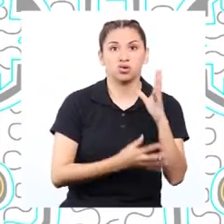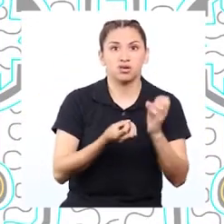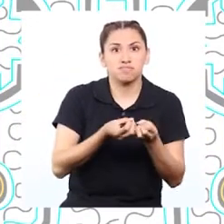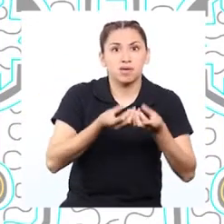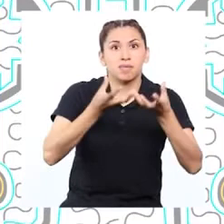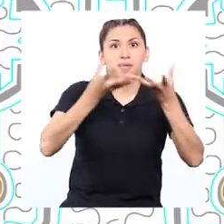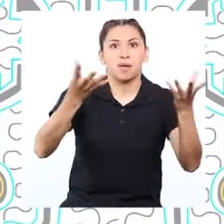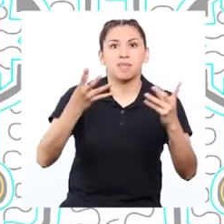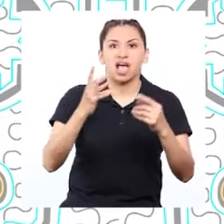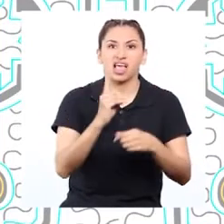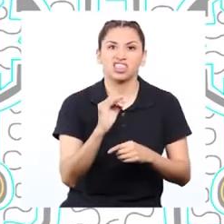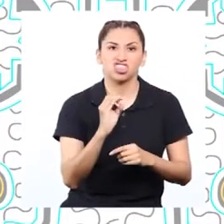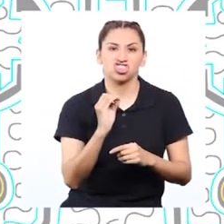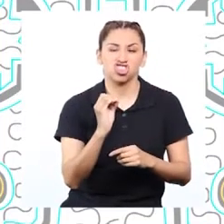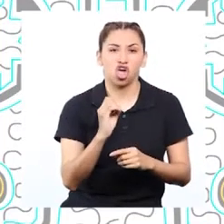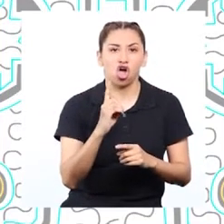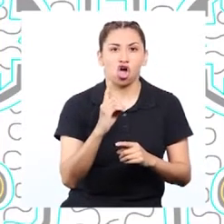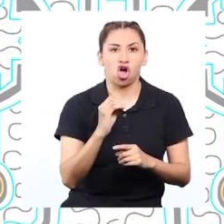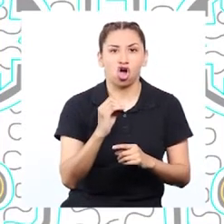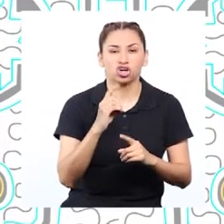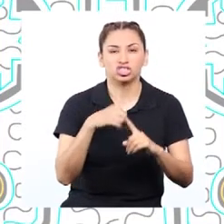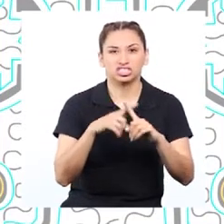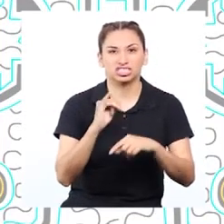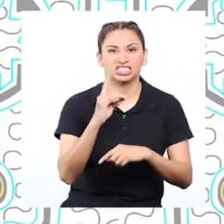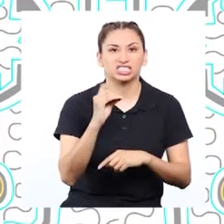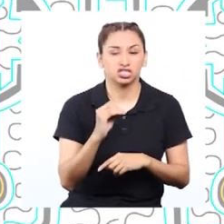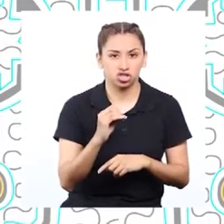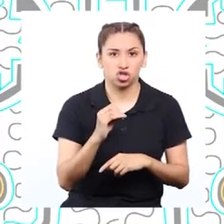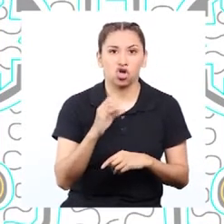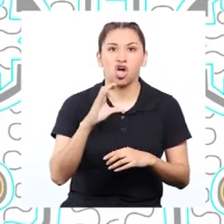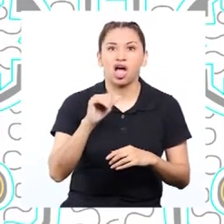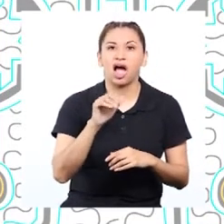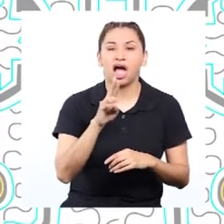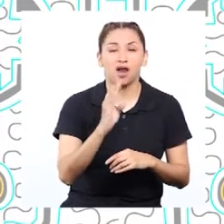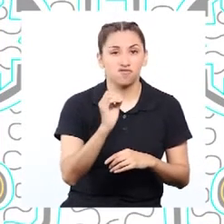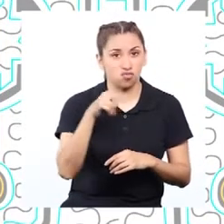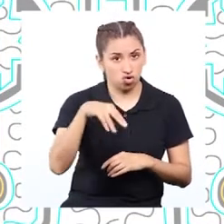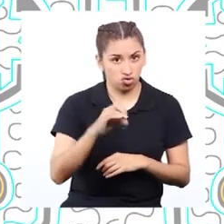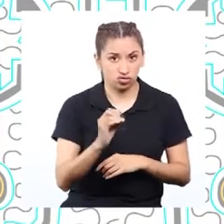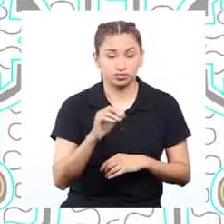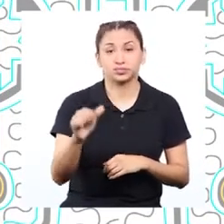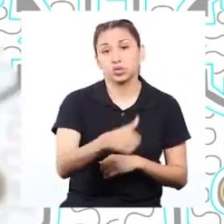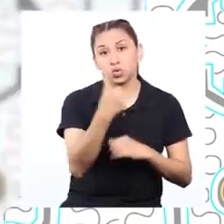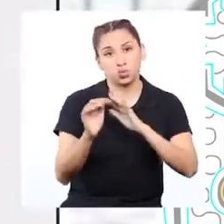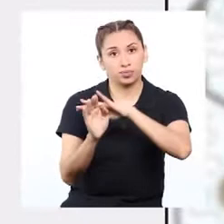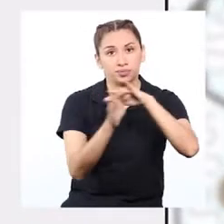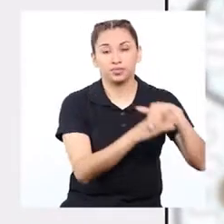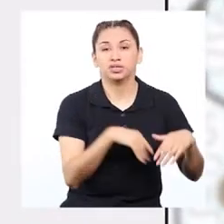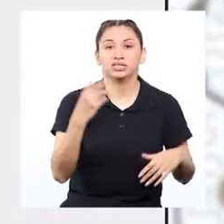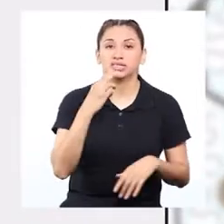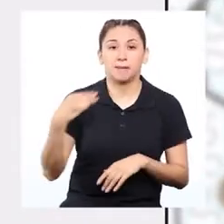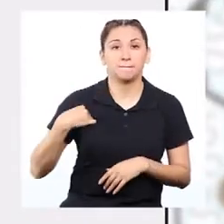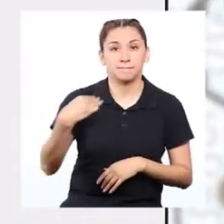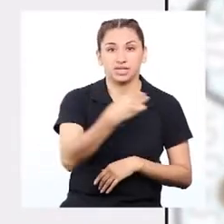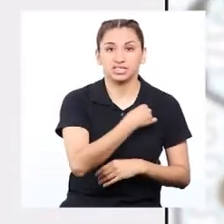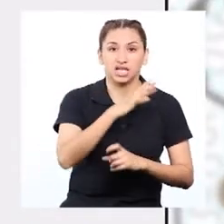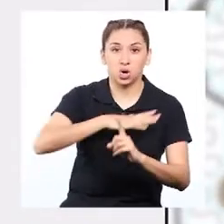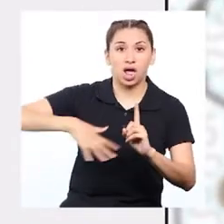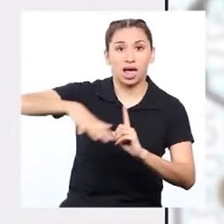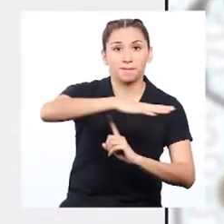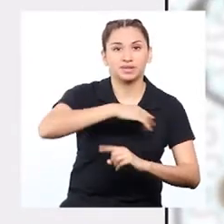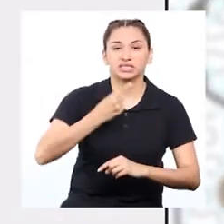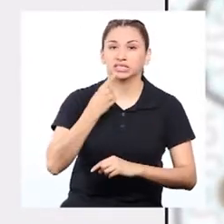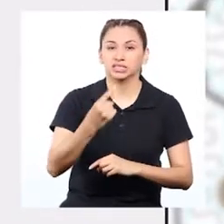que se aumente el dióxido de carbono, que es un gas de efecto invernadero. Por otro lado, según el